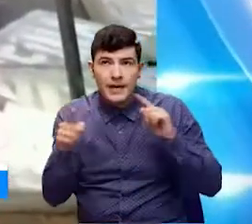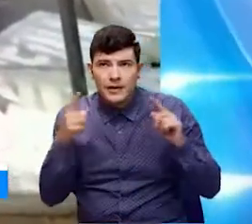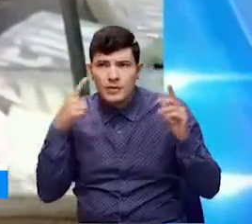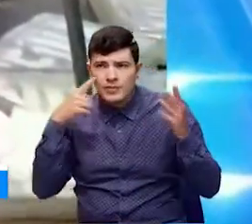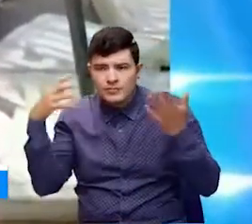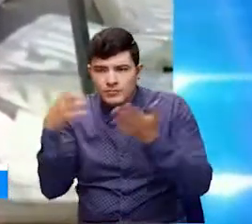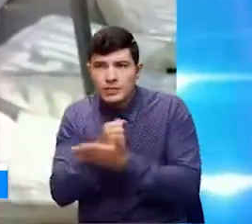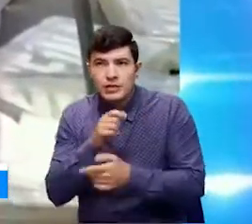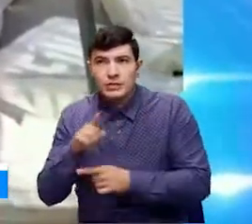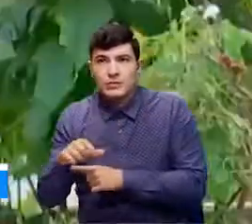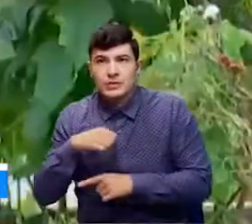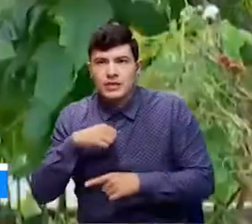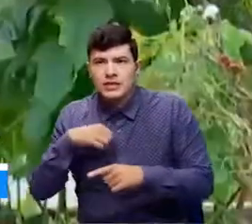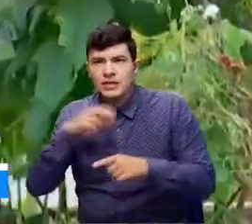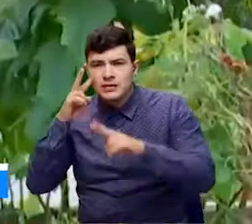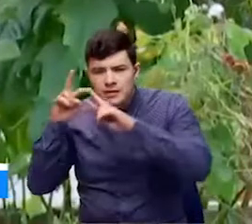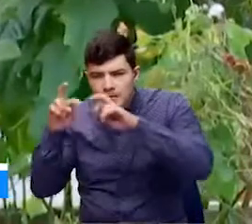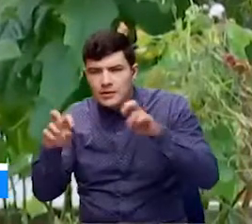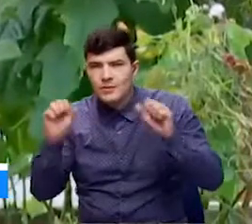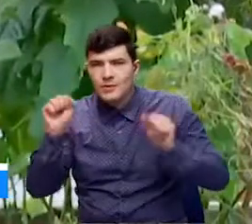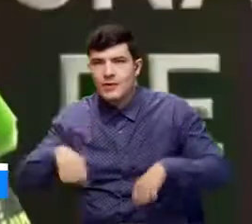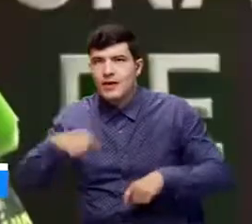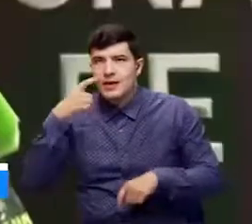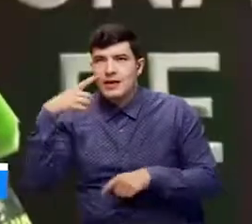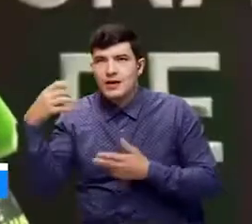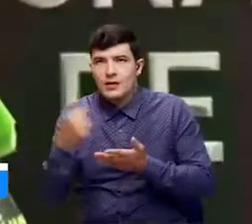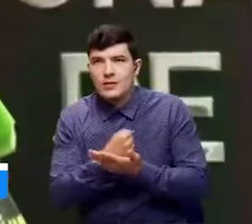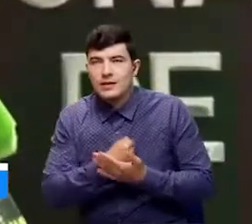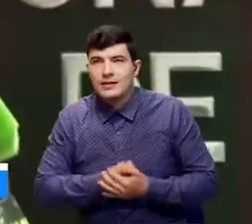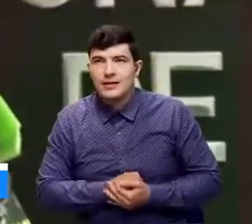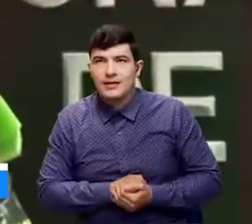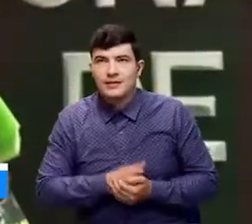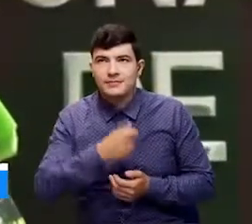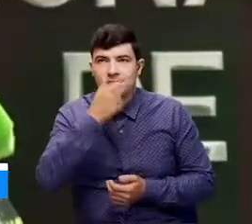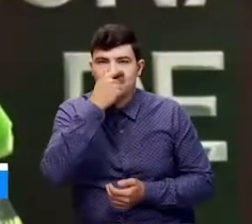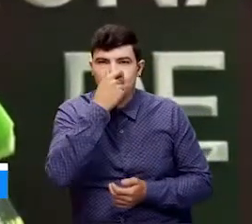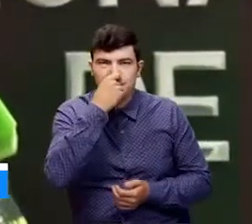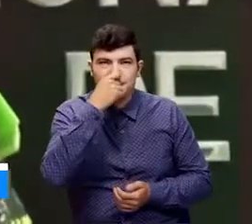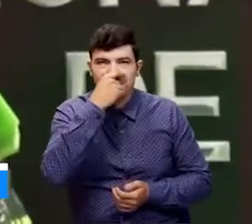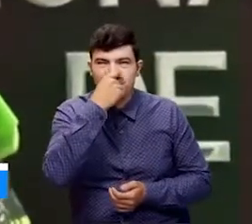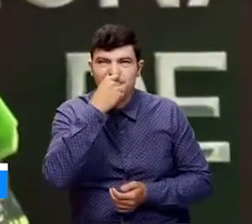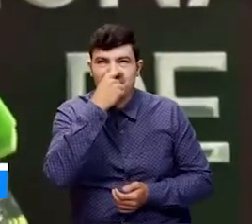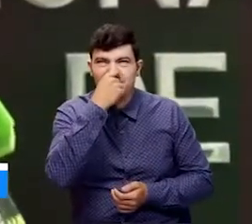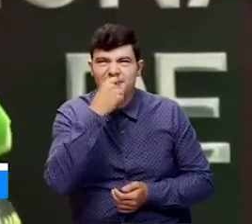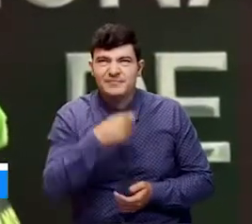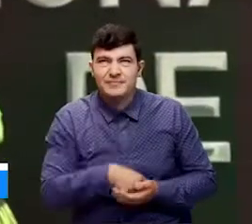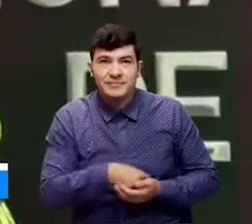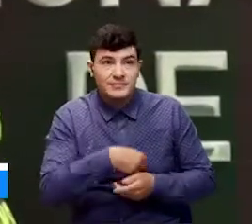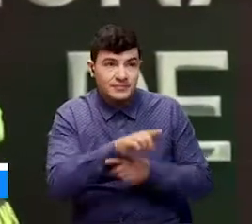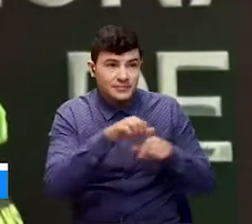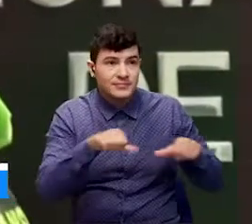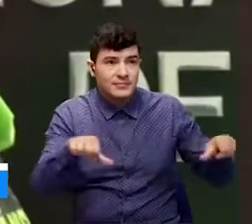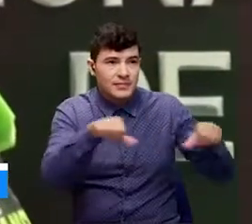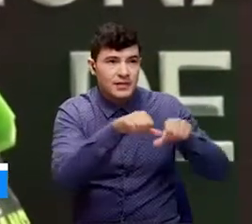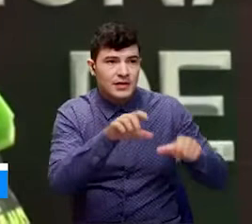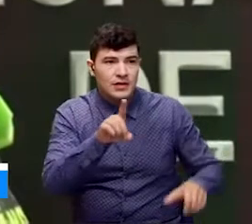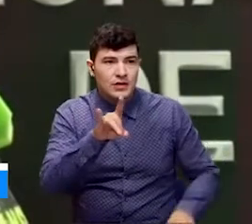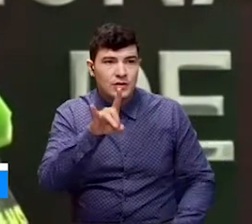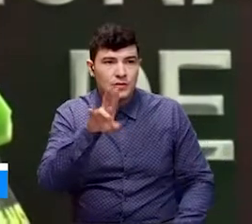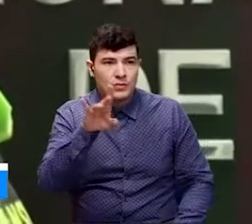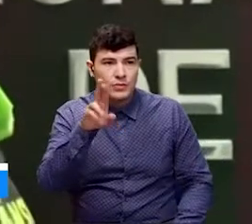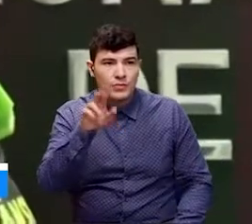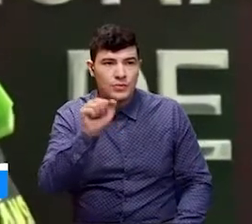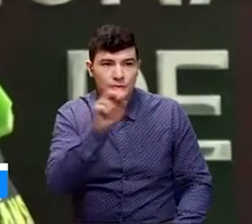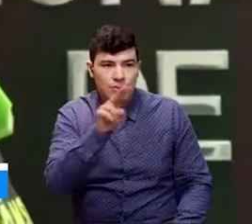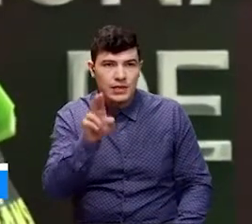entrenamiento que ellos tienen permitió encontrarla. En el sector Los Duraznos, en el eje vial